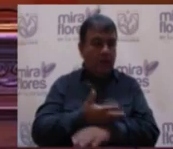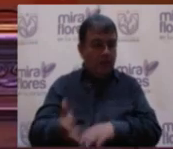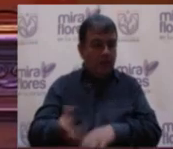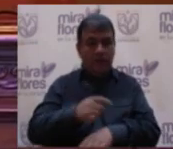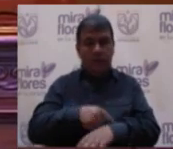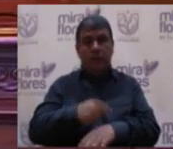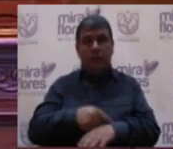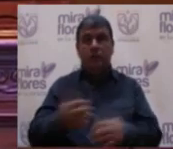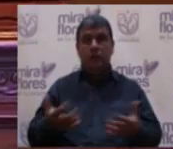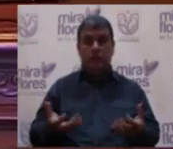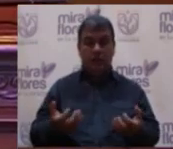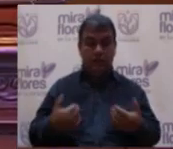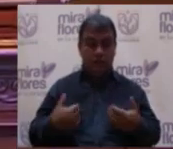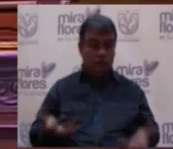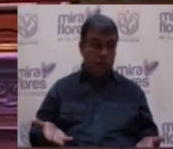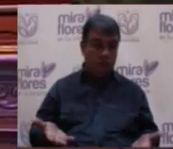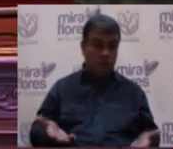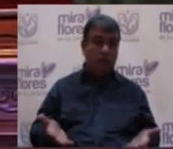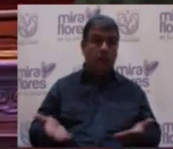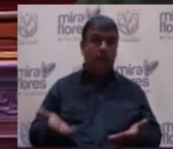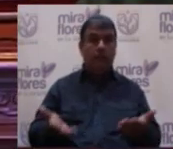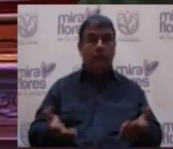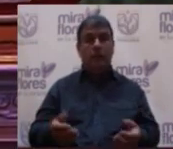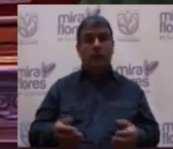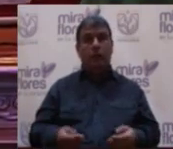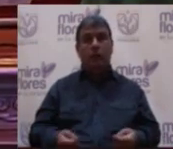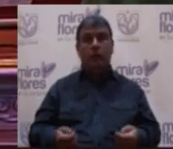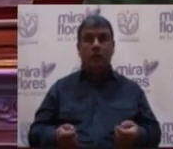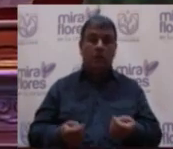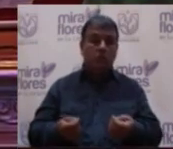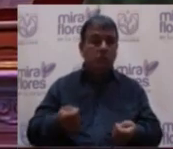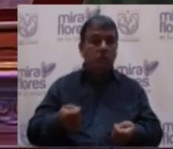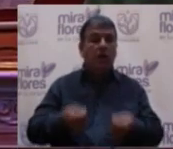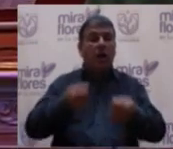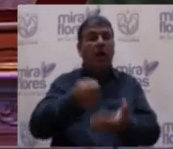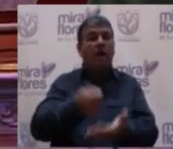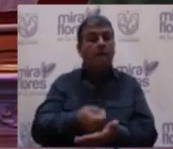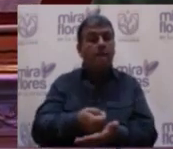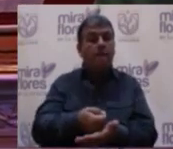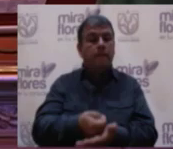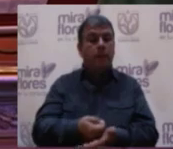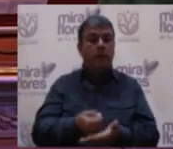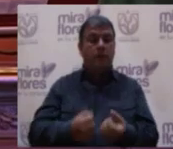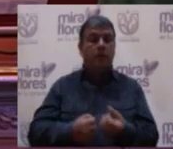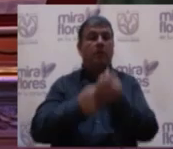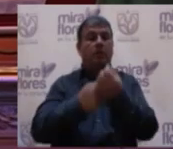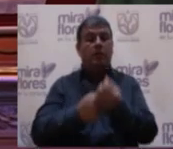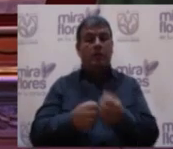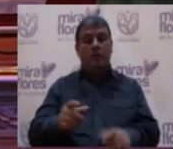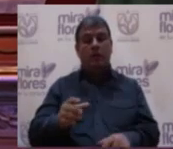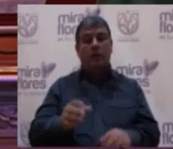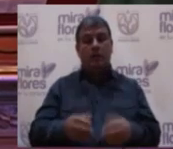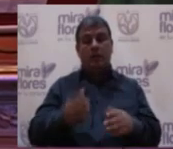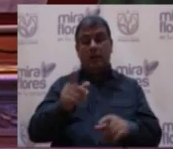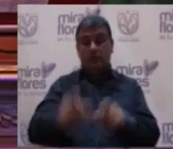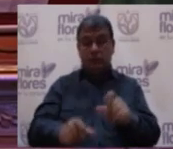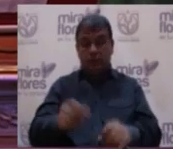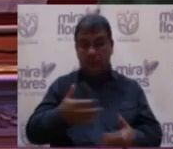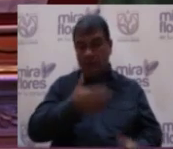nosotros queremos, por lo menos con un granito de arena, es contribuir a que la gente tenga una mejor calidad de